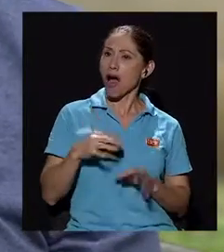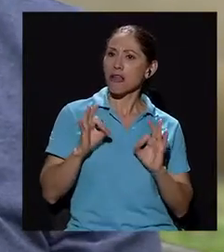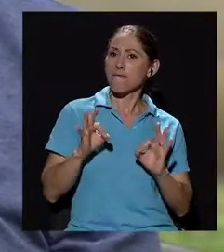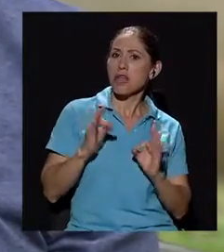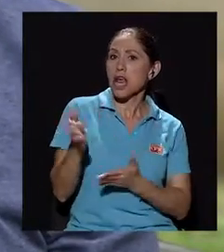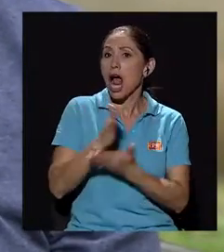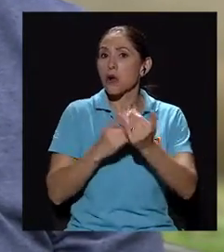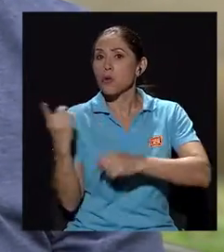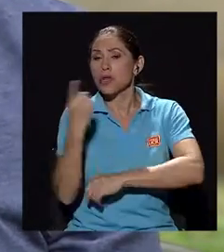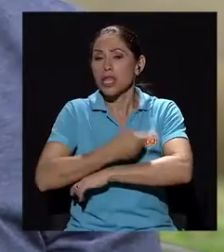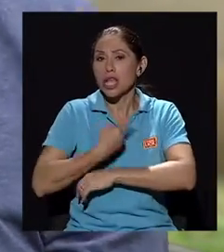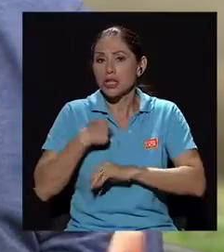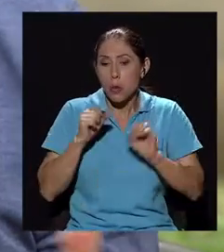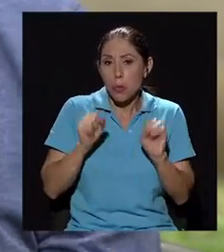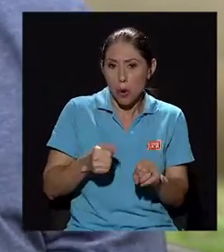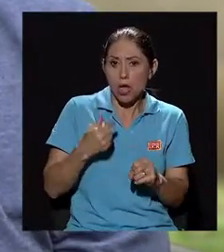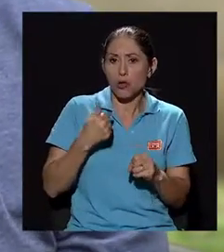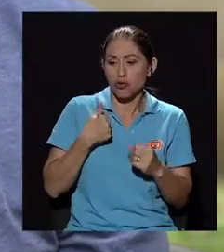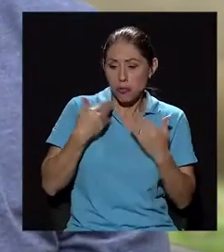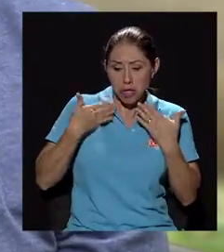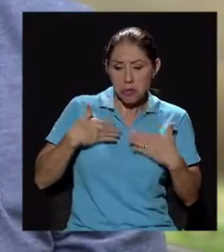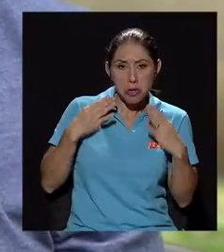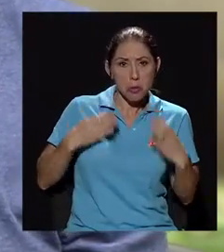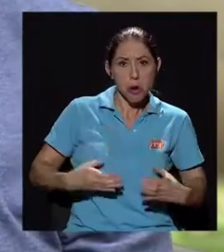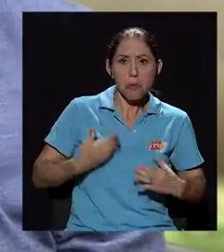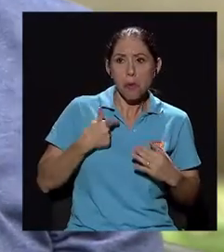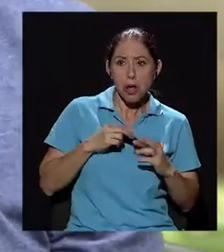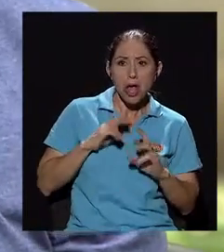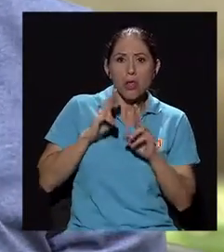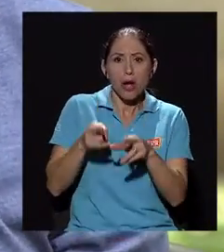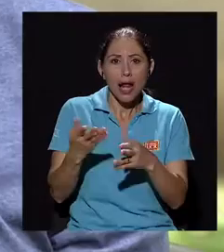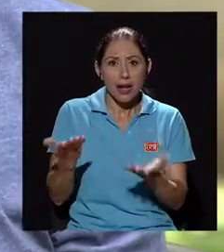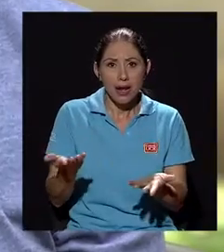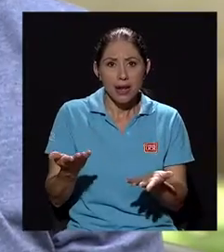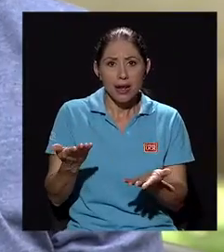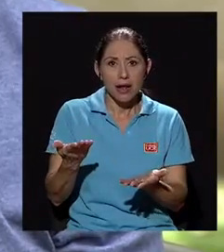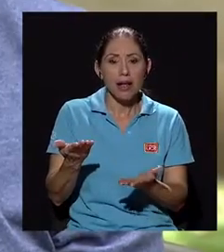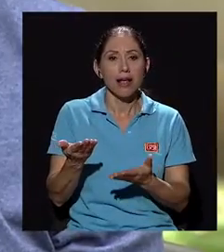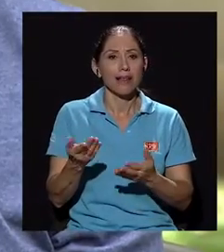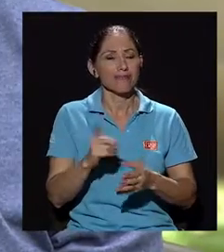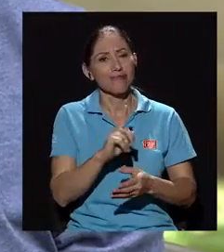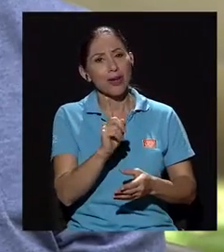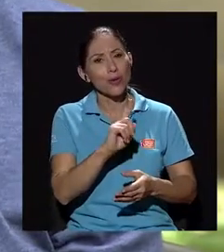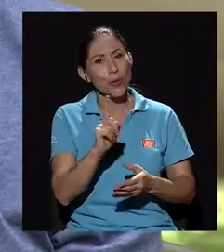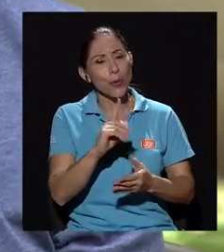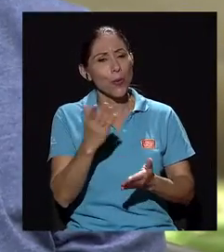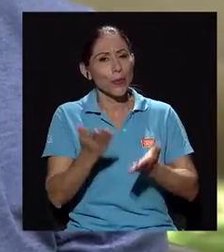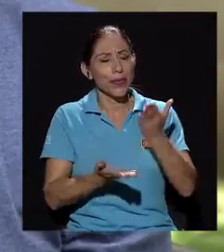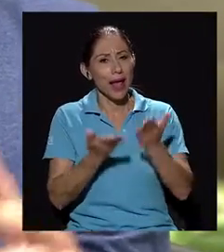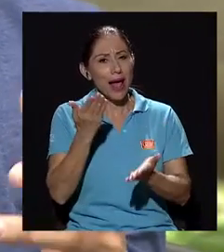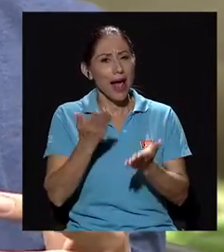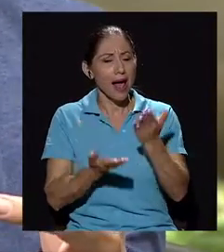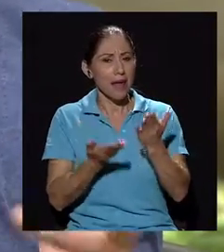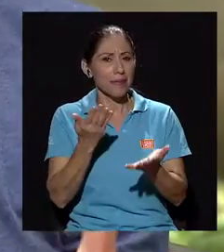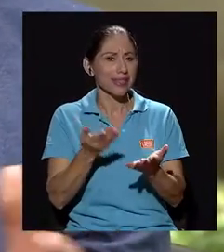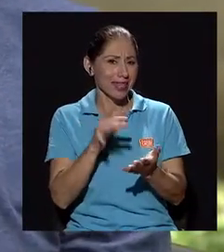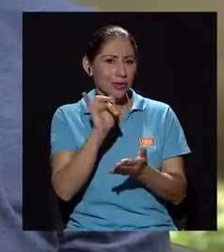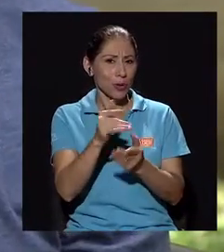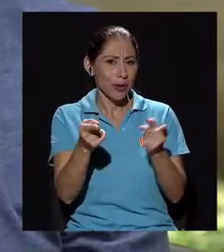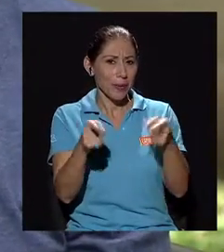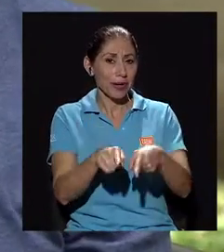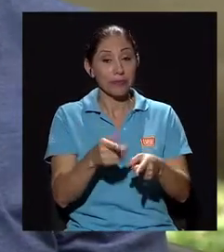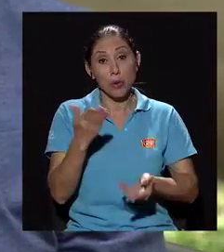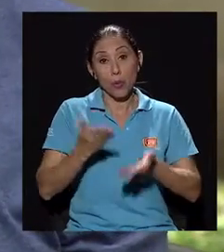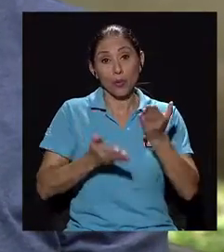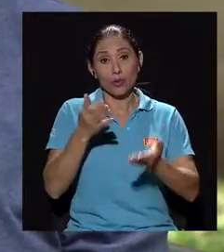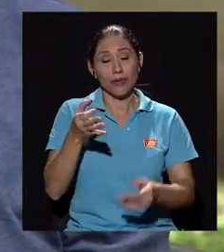o sea, algún día si tengo la posibilidad. No, quizás el mensaje que, como vos lo dijiste al principio, es ese, ¿verdad? Posiblemente